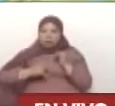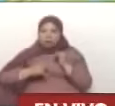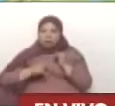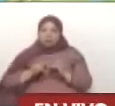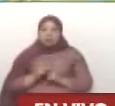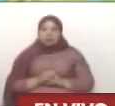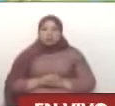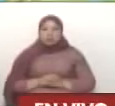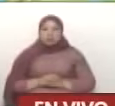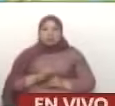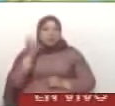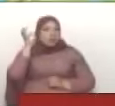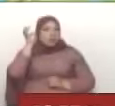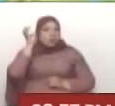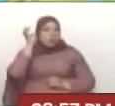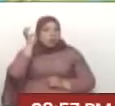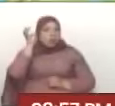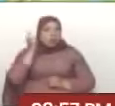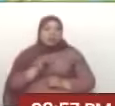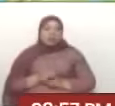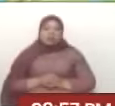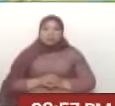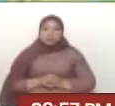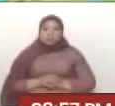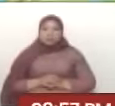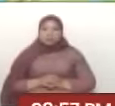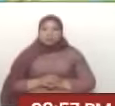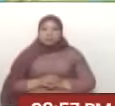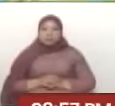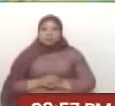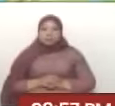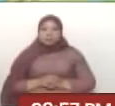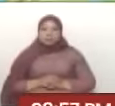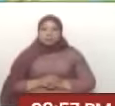Temblador y Evelyn Josefina Martínez, Uracoa,